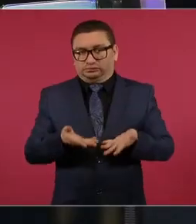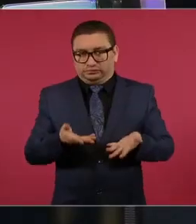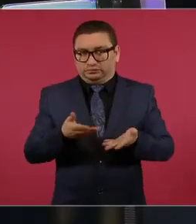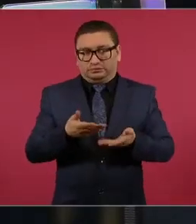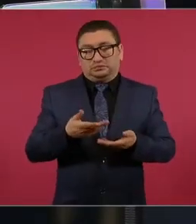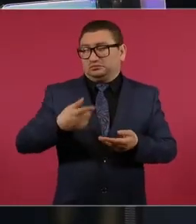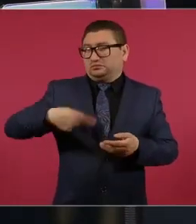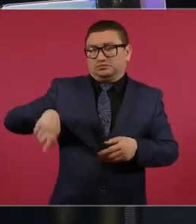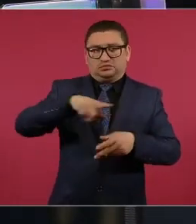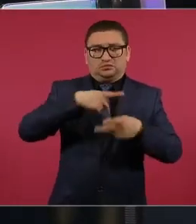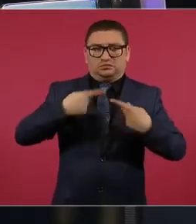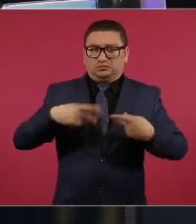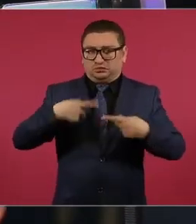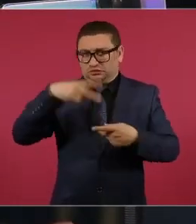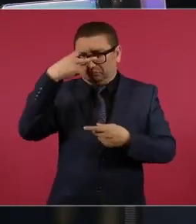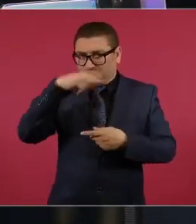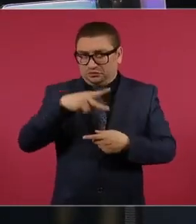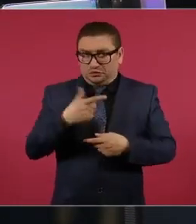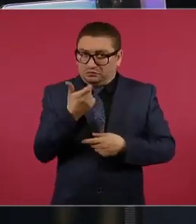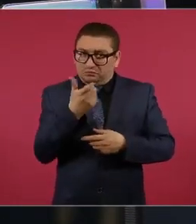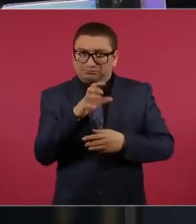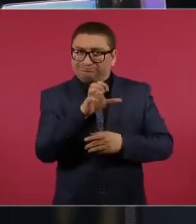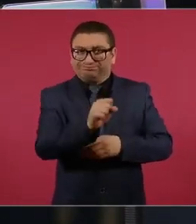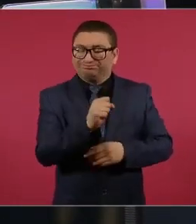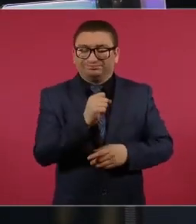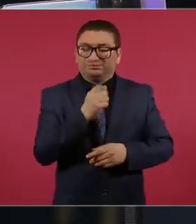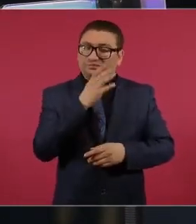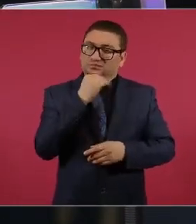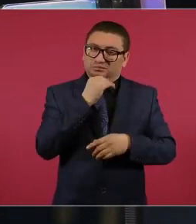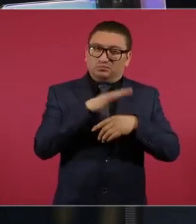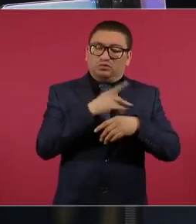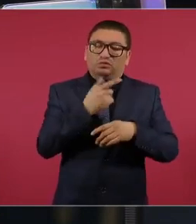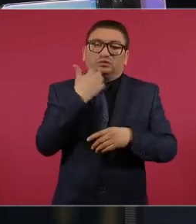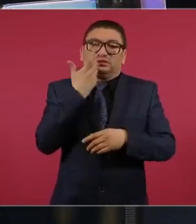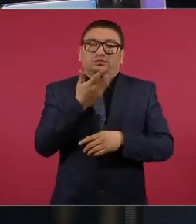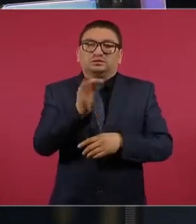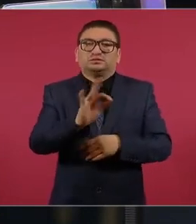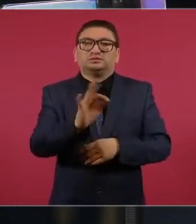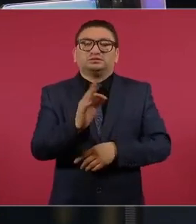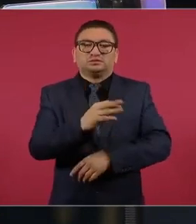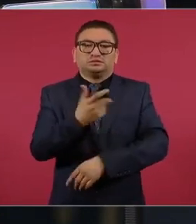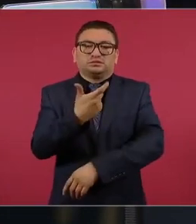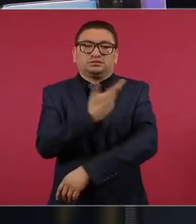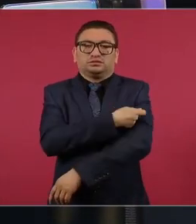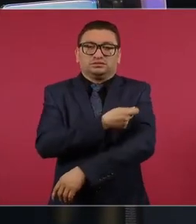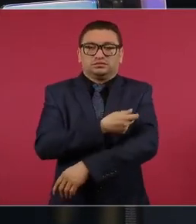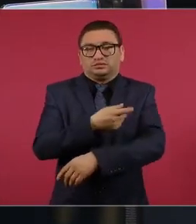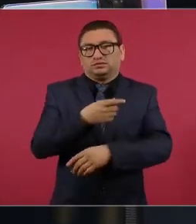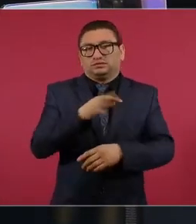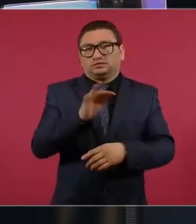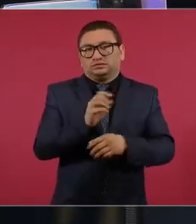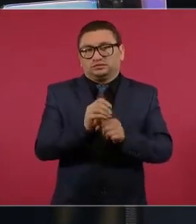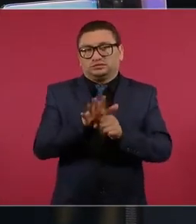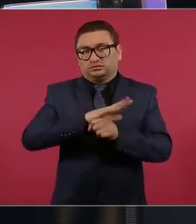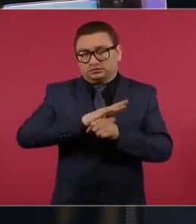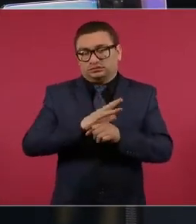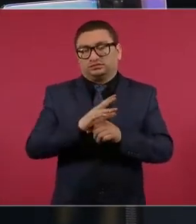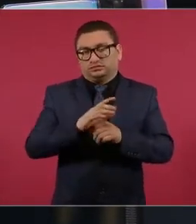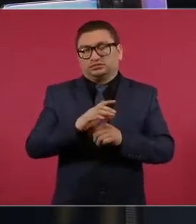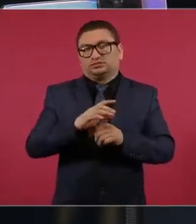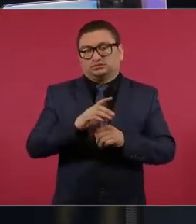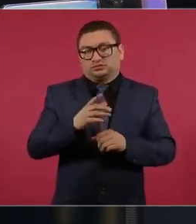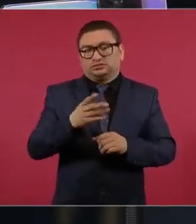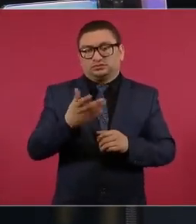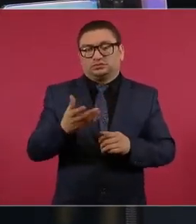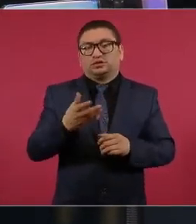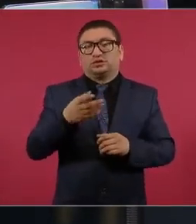asequible para las familias mexicanas que también quisieran vacunarse contra el virus del sarscov 2 y preguntarle también tanto